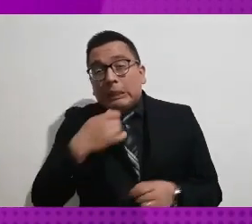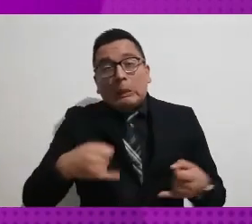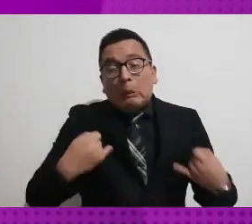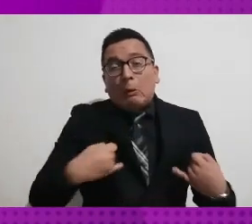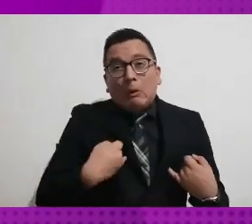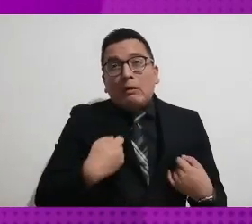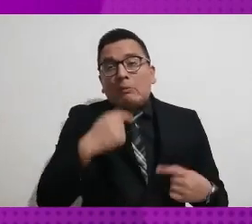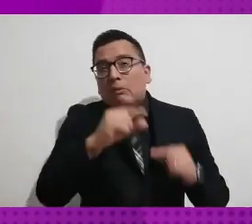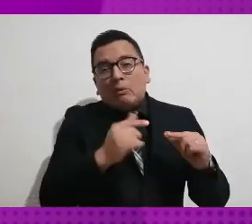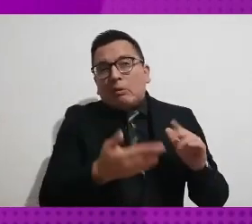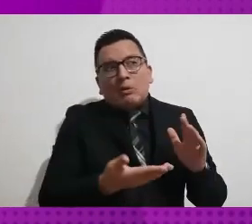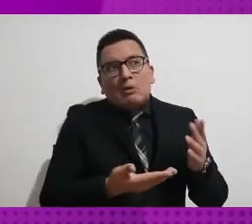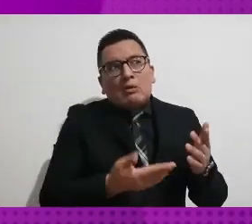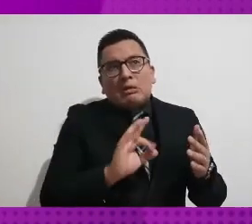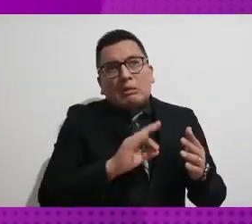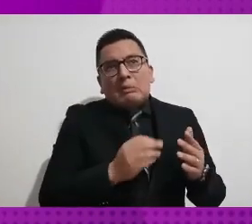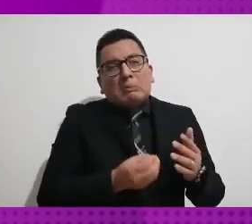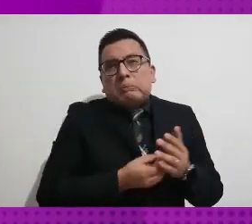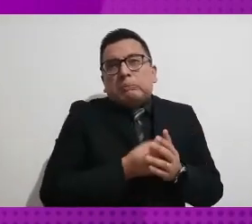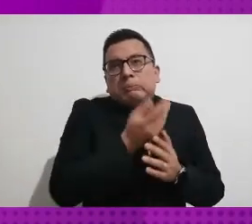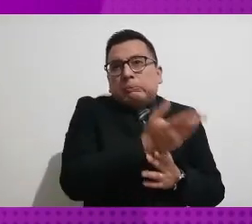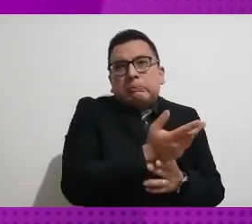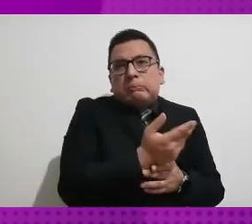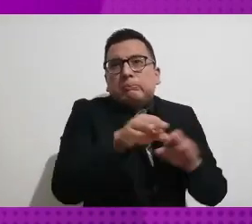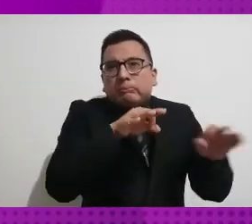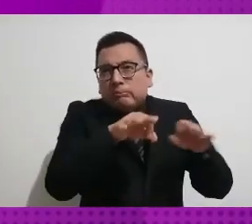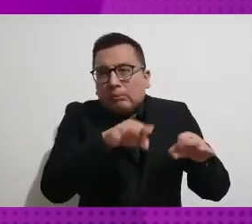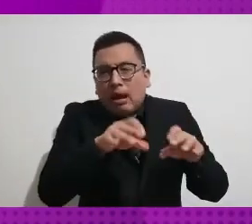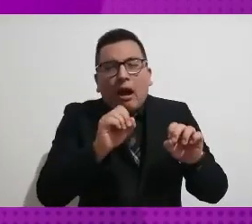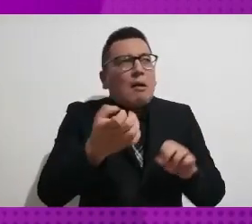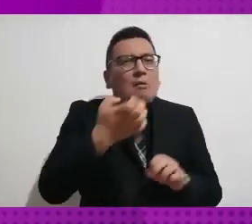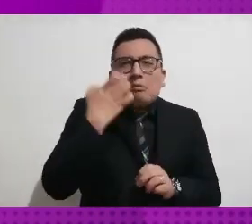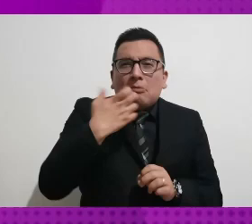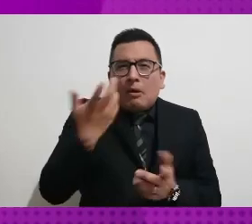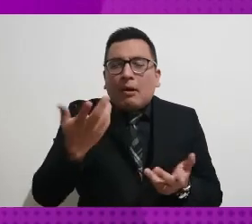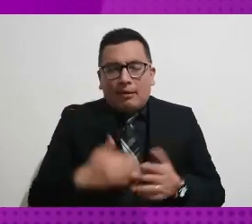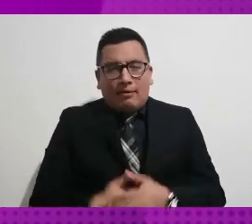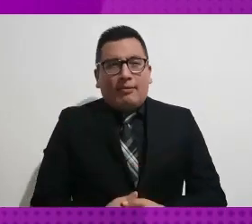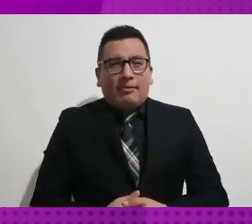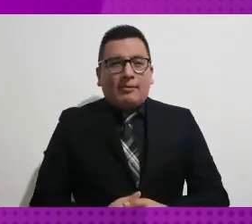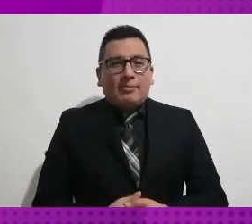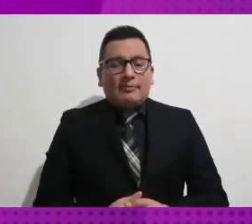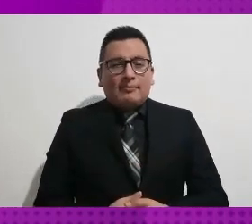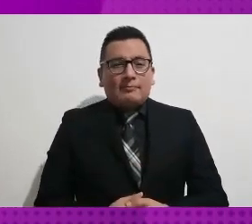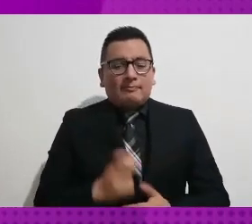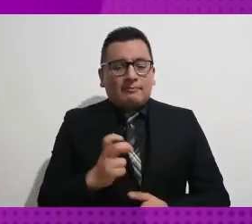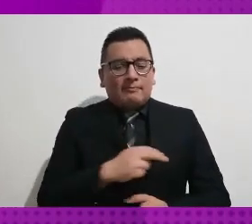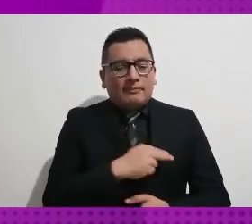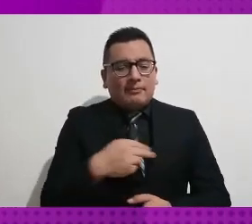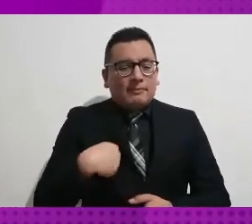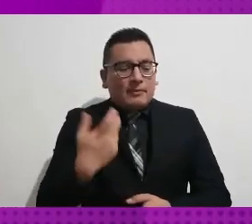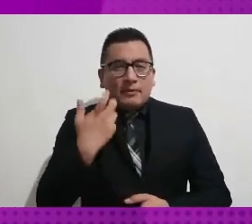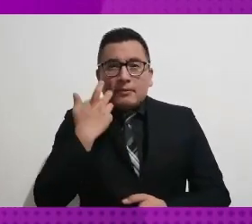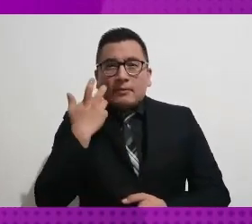salir a estudiar, o va a estar. Nosotros seguimos, nuestro principio es que cada